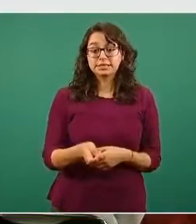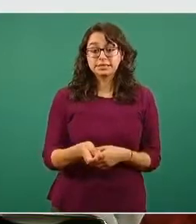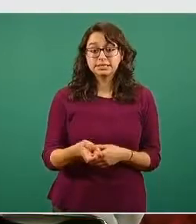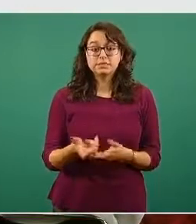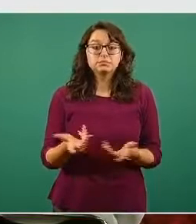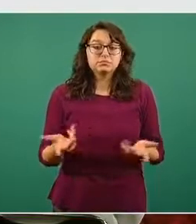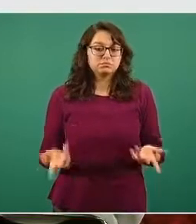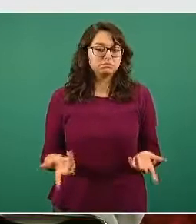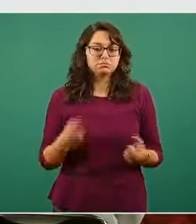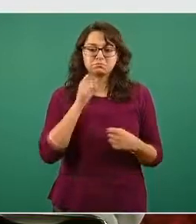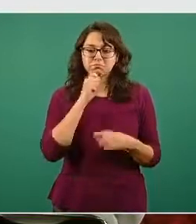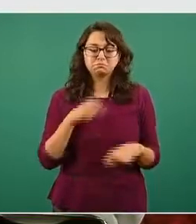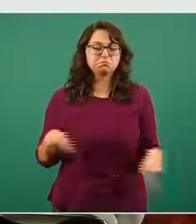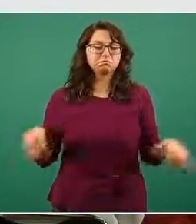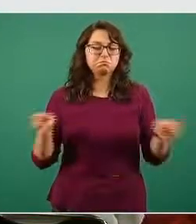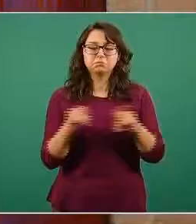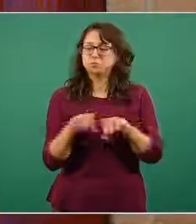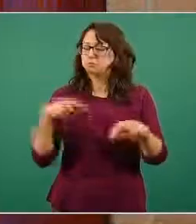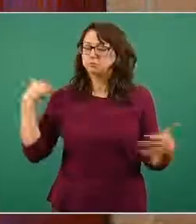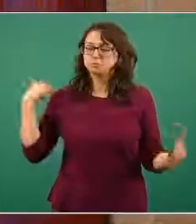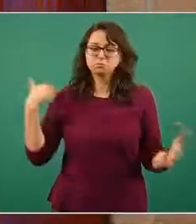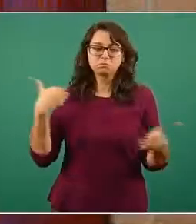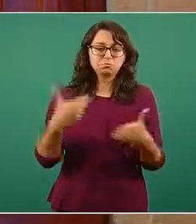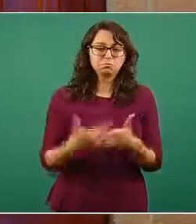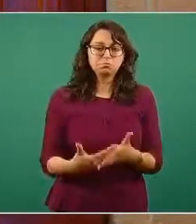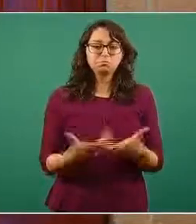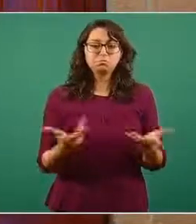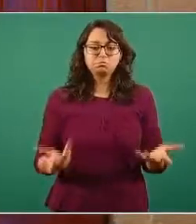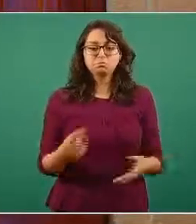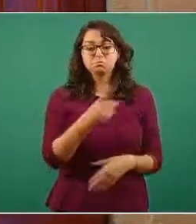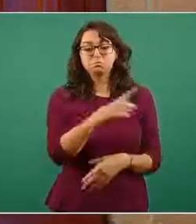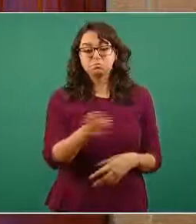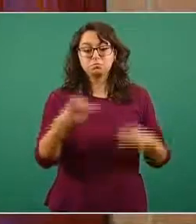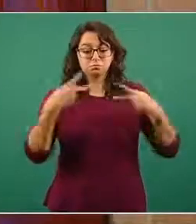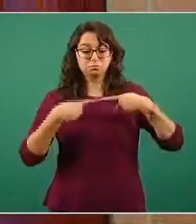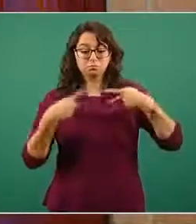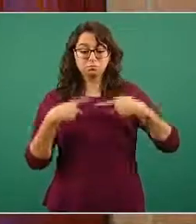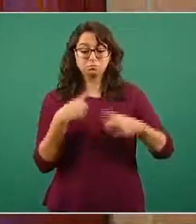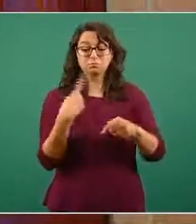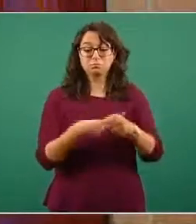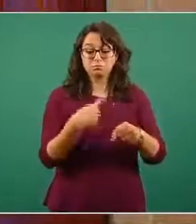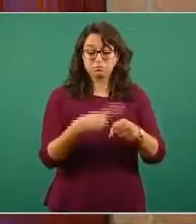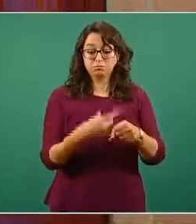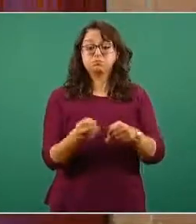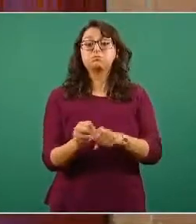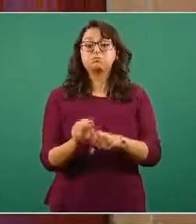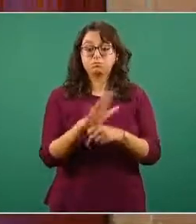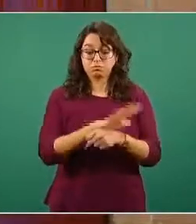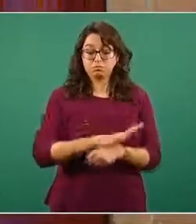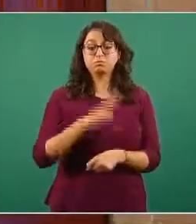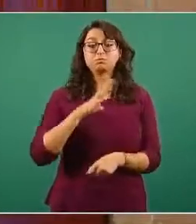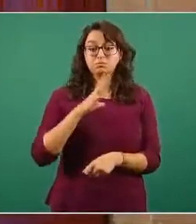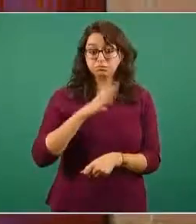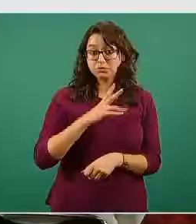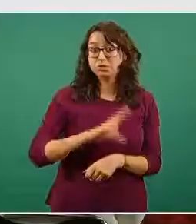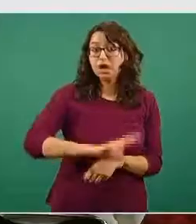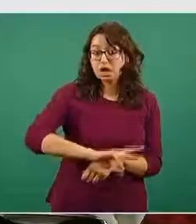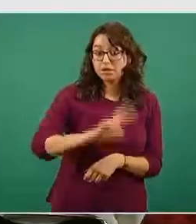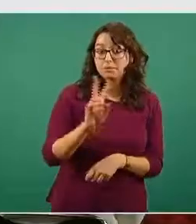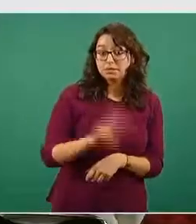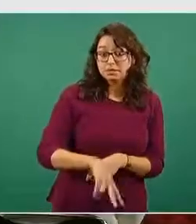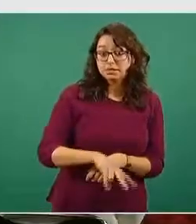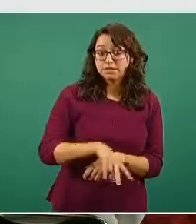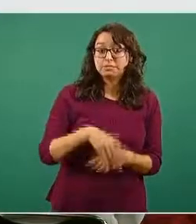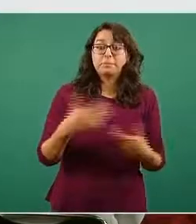siendo la misma de los últimos días, que es decir, que de cada 100 personas en las cuales se confirma que tienen